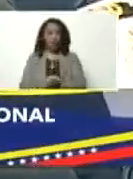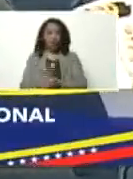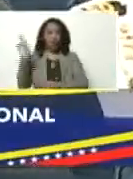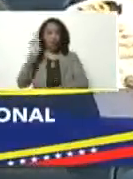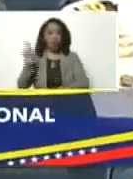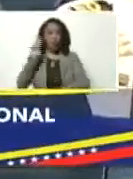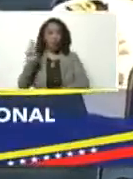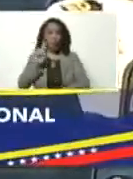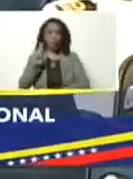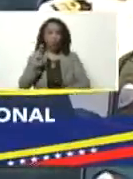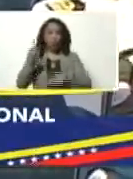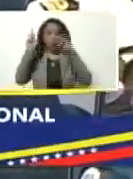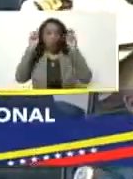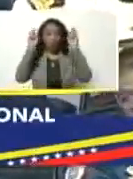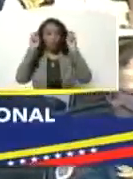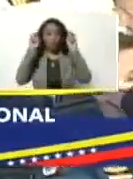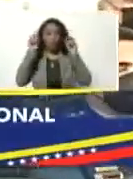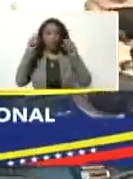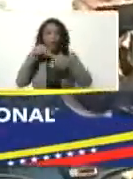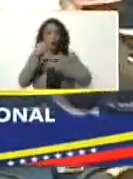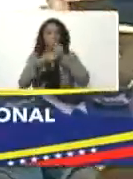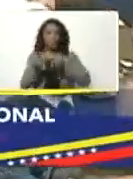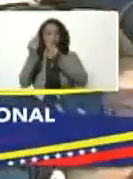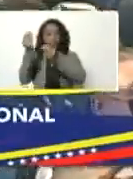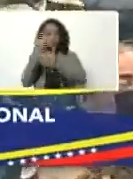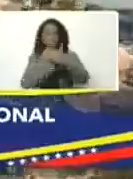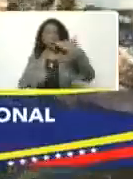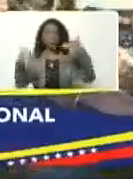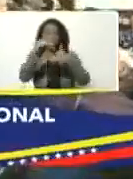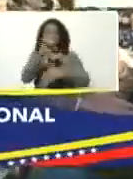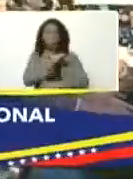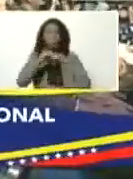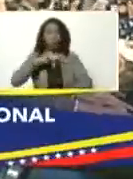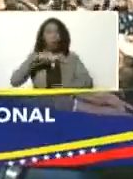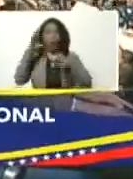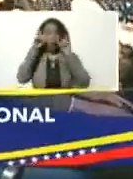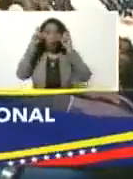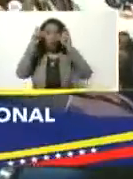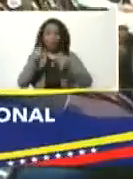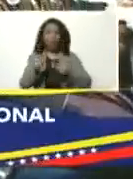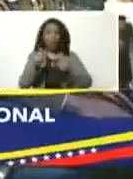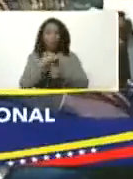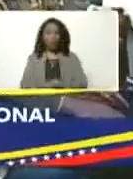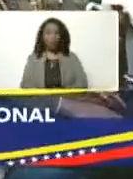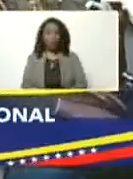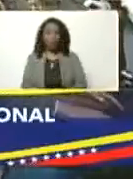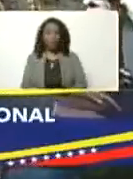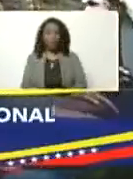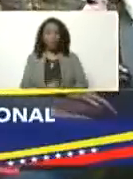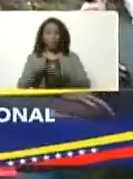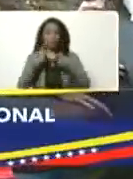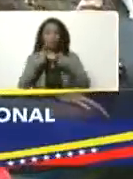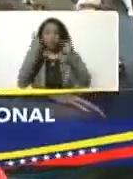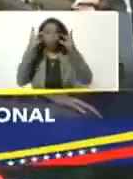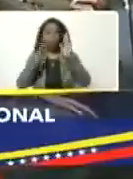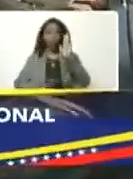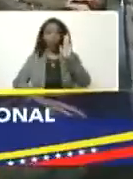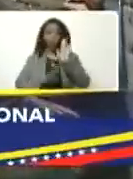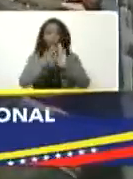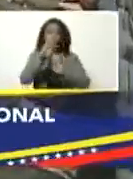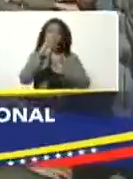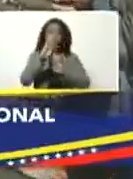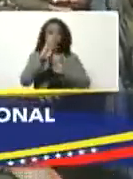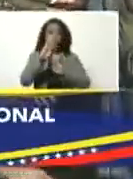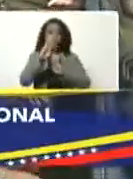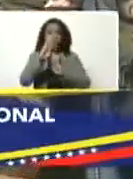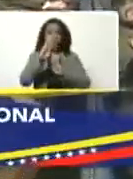de las facultades conferidas, se ascienden al personal de oficiales y tropas profesionales promovidos al grado y jerarquía